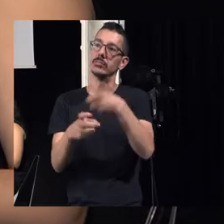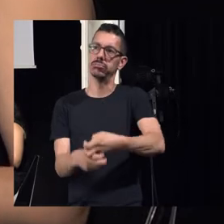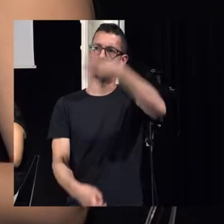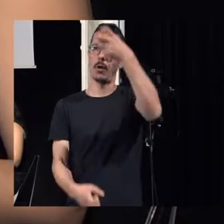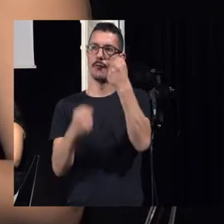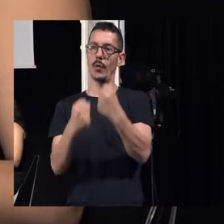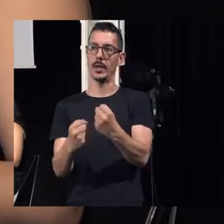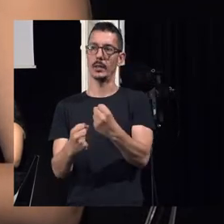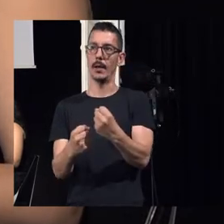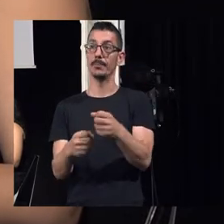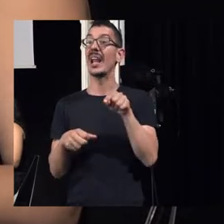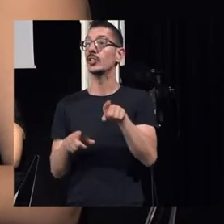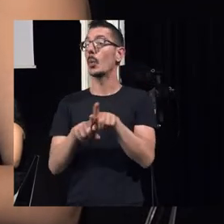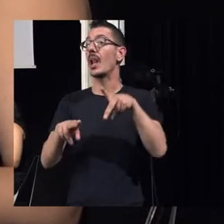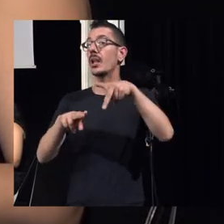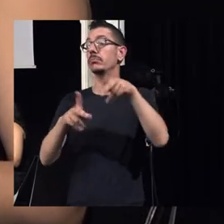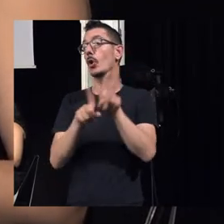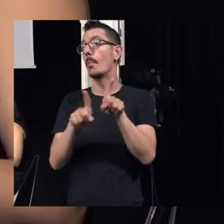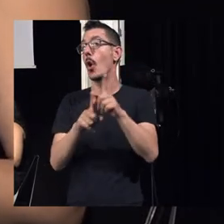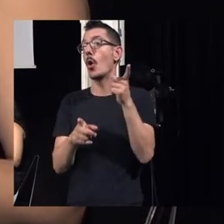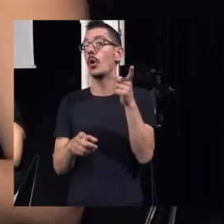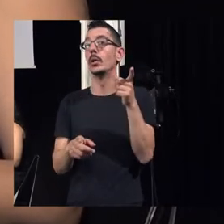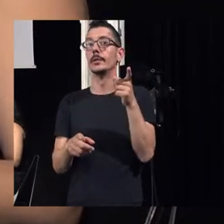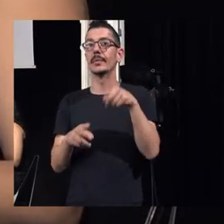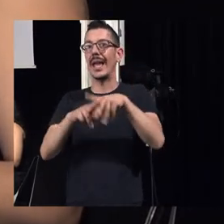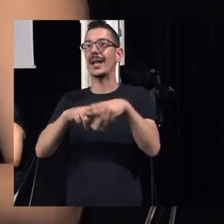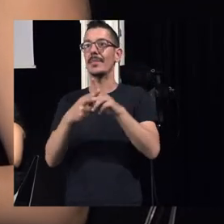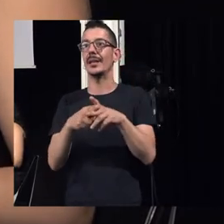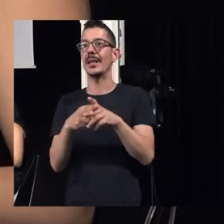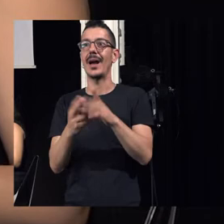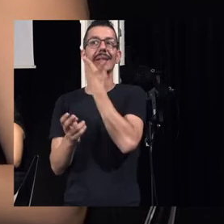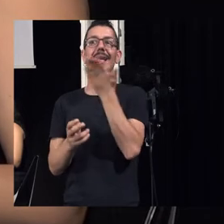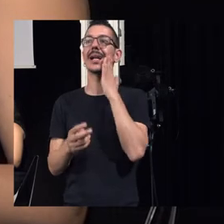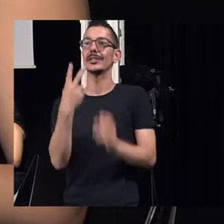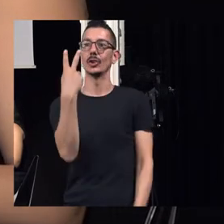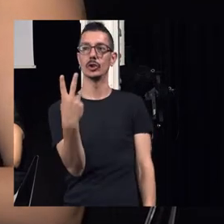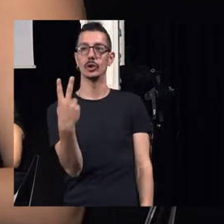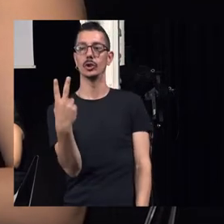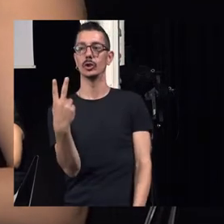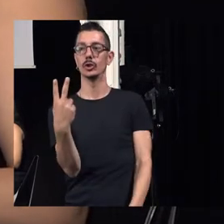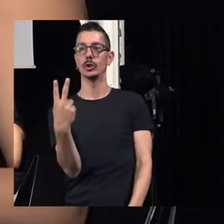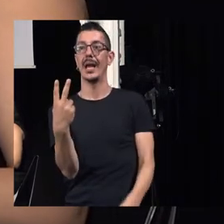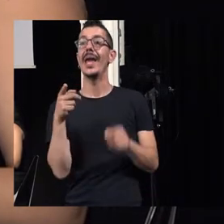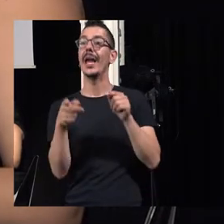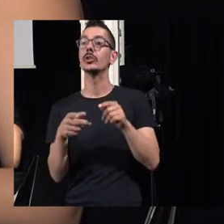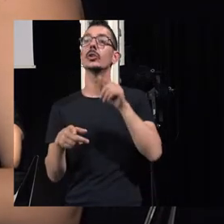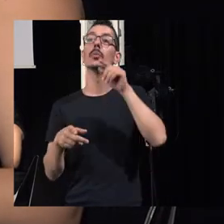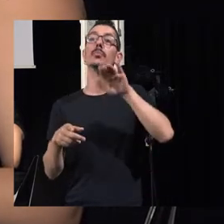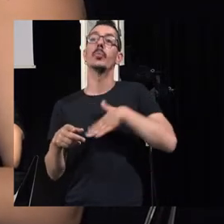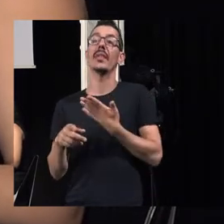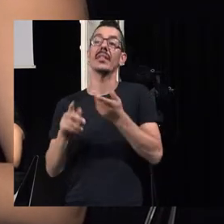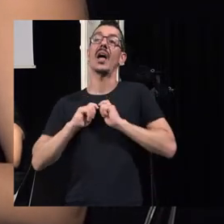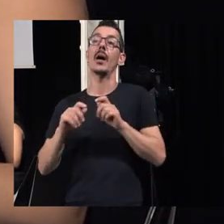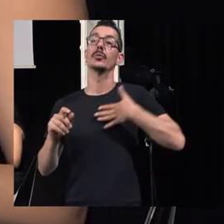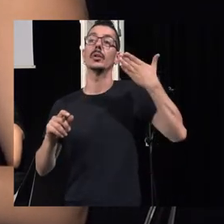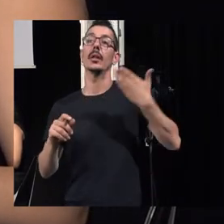filo, un arma, yo diría, que también puede ser discutida en términos de centros, márgenes y otras formas de mirar la realidad más allá del centro y